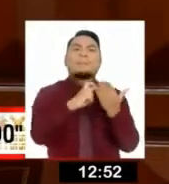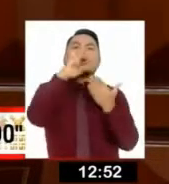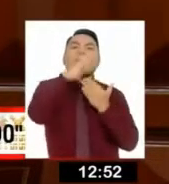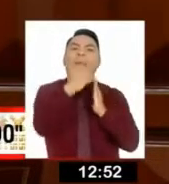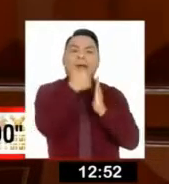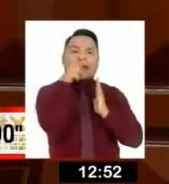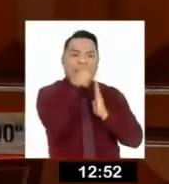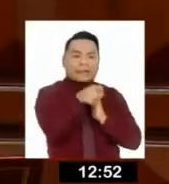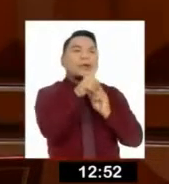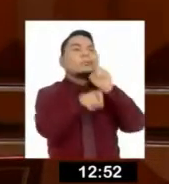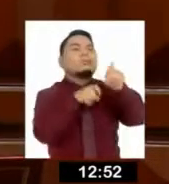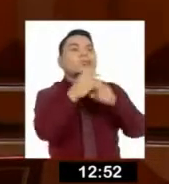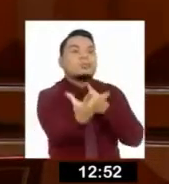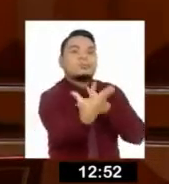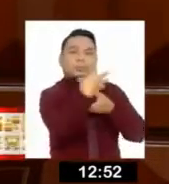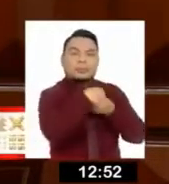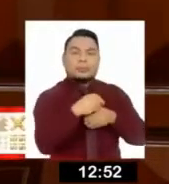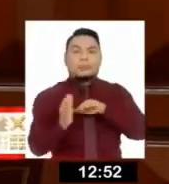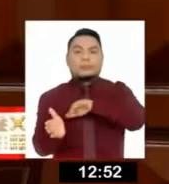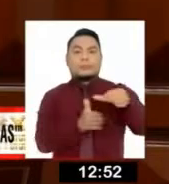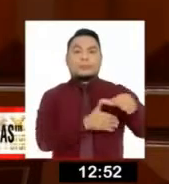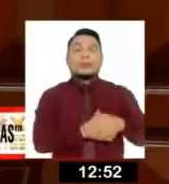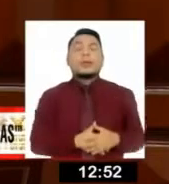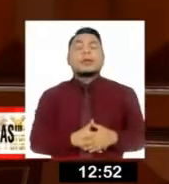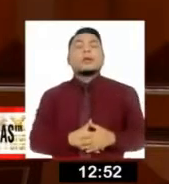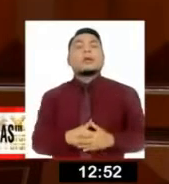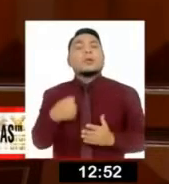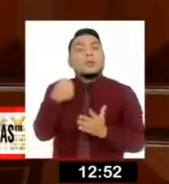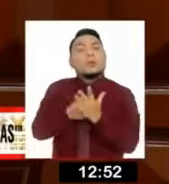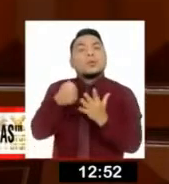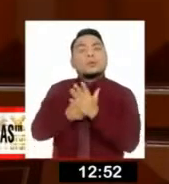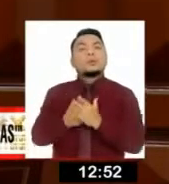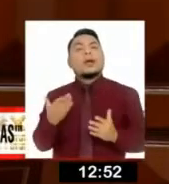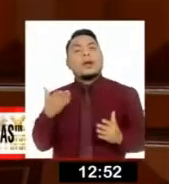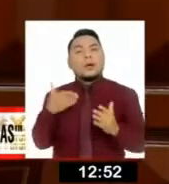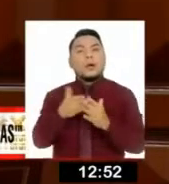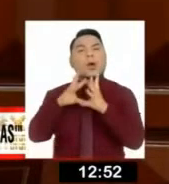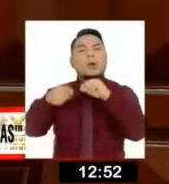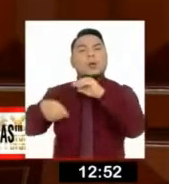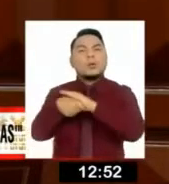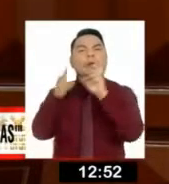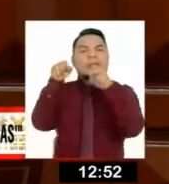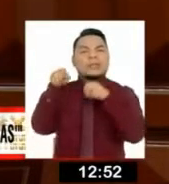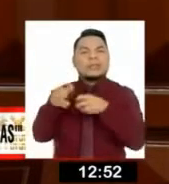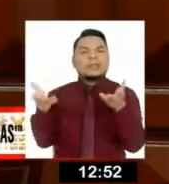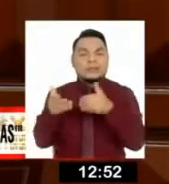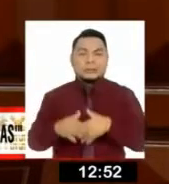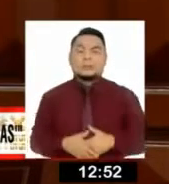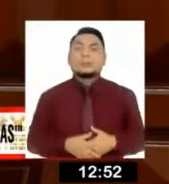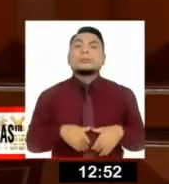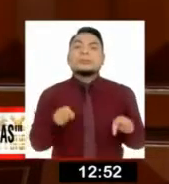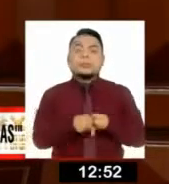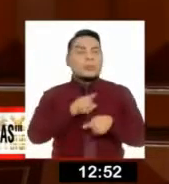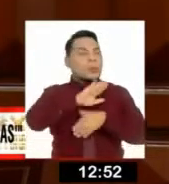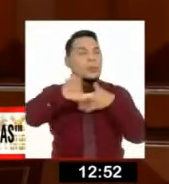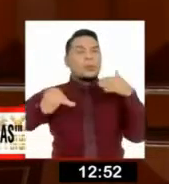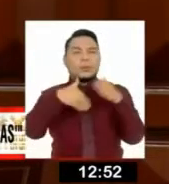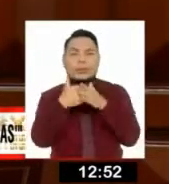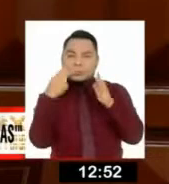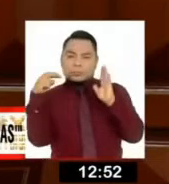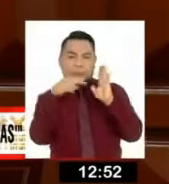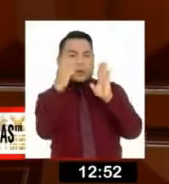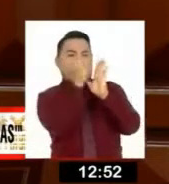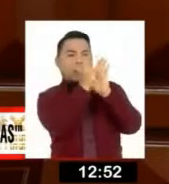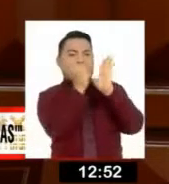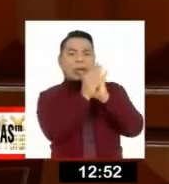ejecución. Lucha contra la corrupción. Revisaremos toda la legislación sobre la corrupción,